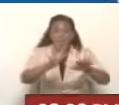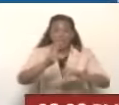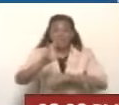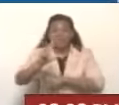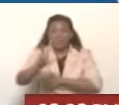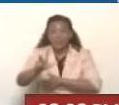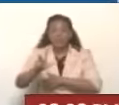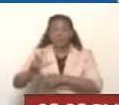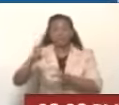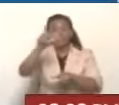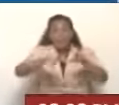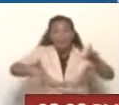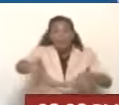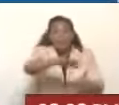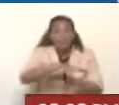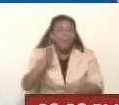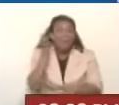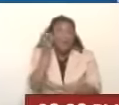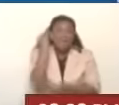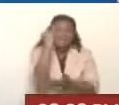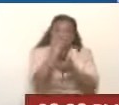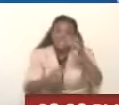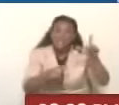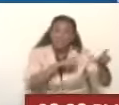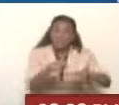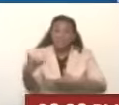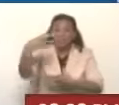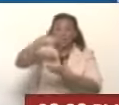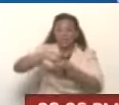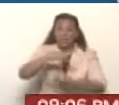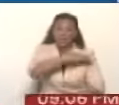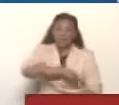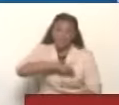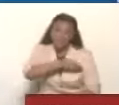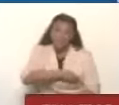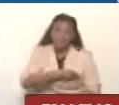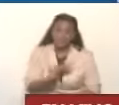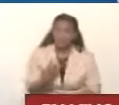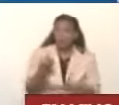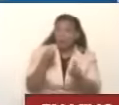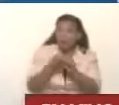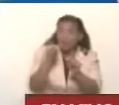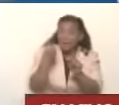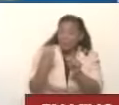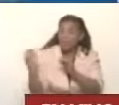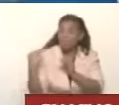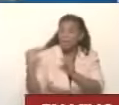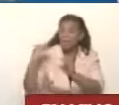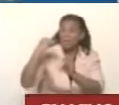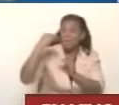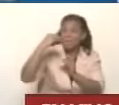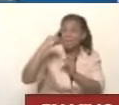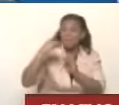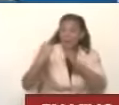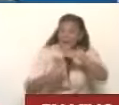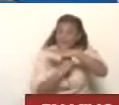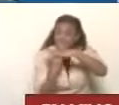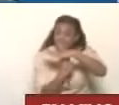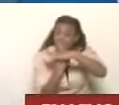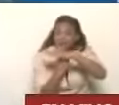5.516.648 mujeres. Un mujerero, inscrita, incorporada. Y el reto nuestro es seguir construyendo las